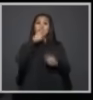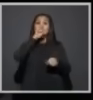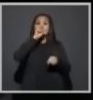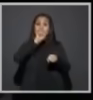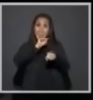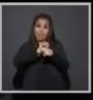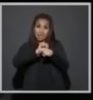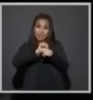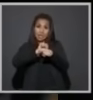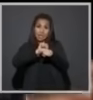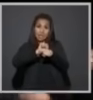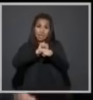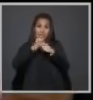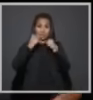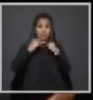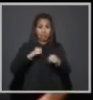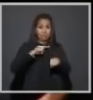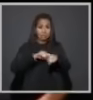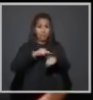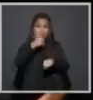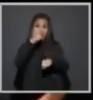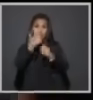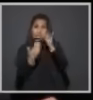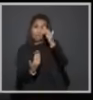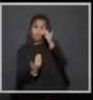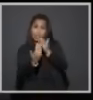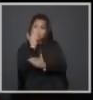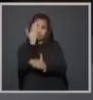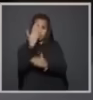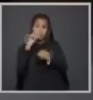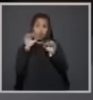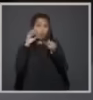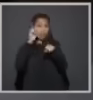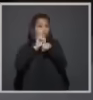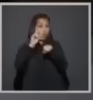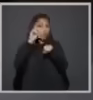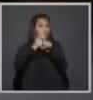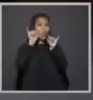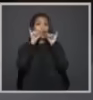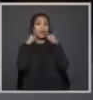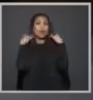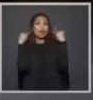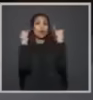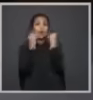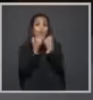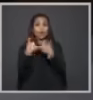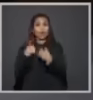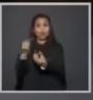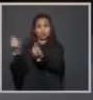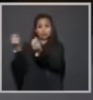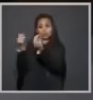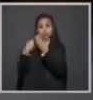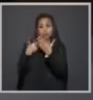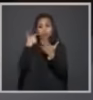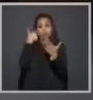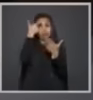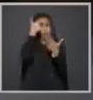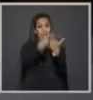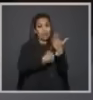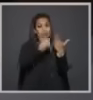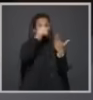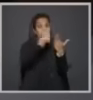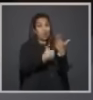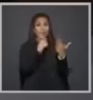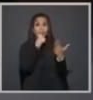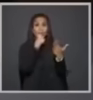y domingos. Y yo voy a recibir el reporte, el parte de la policía, del ejército, para saber